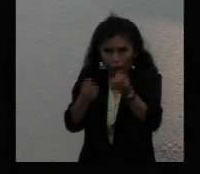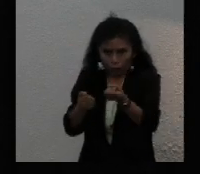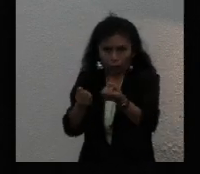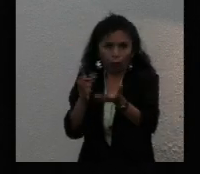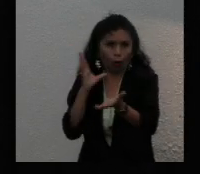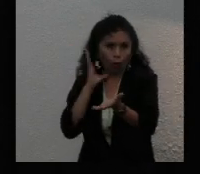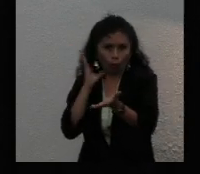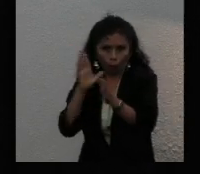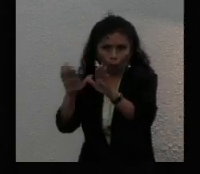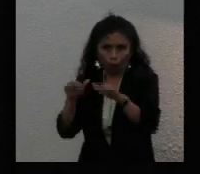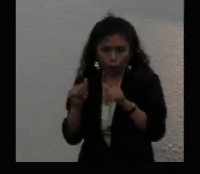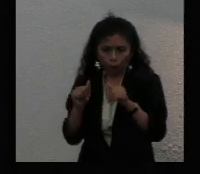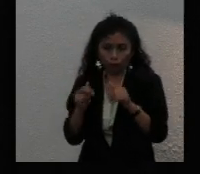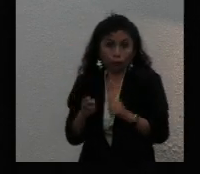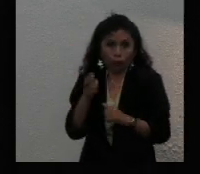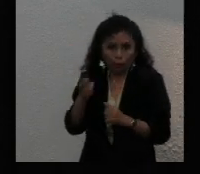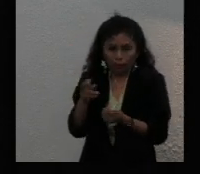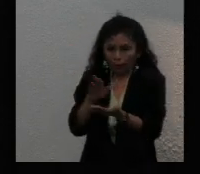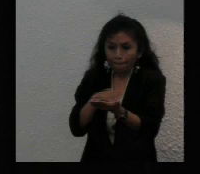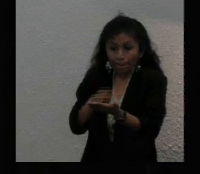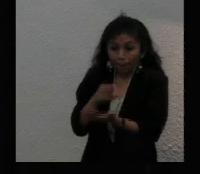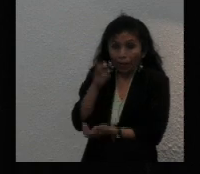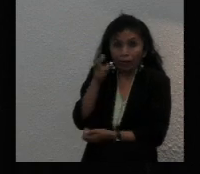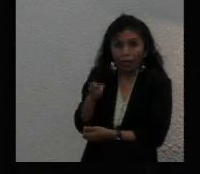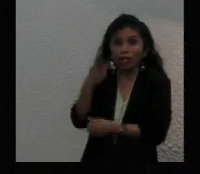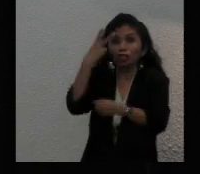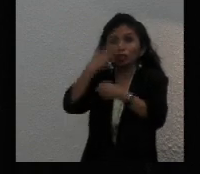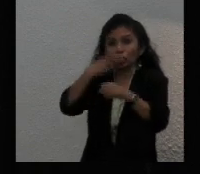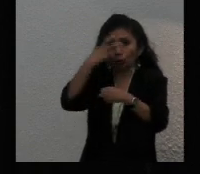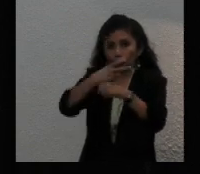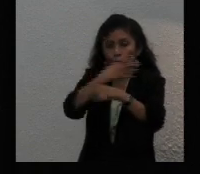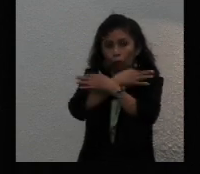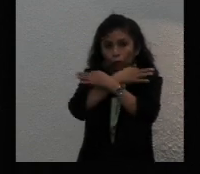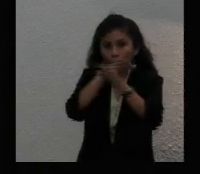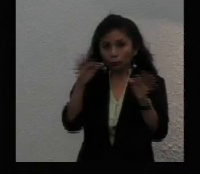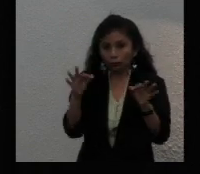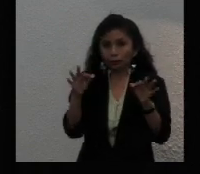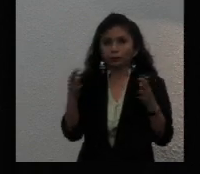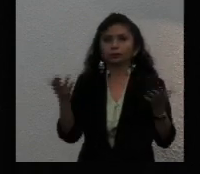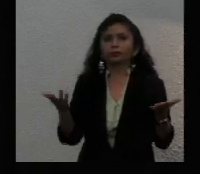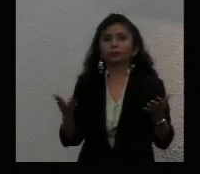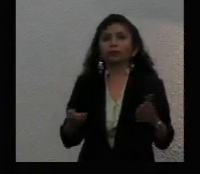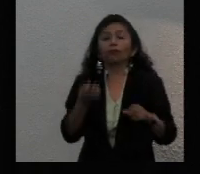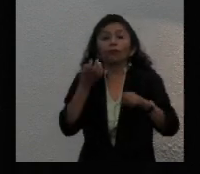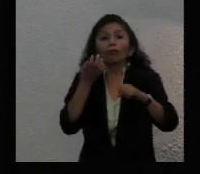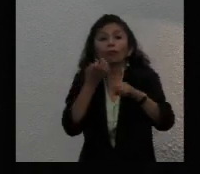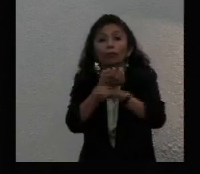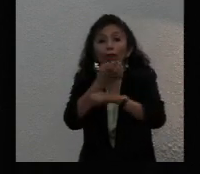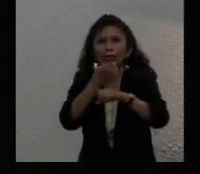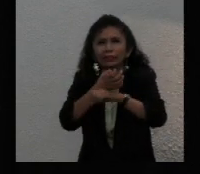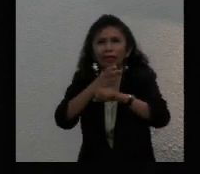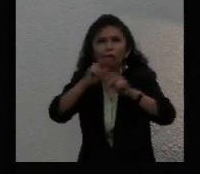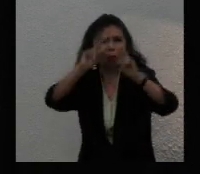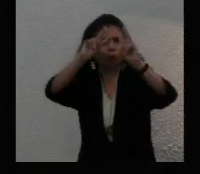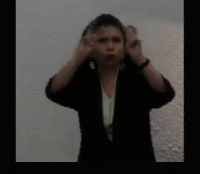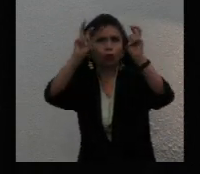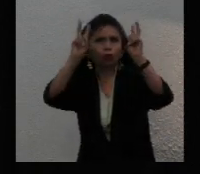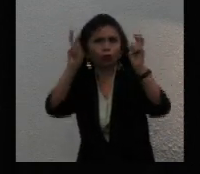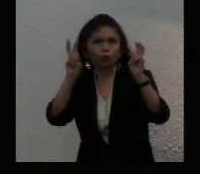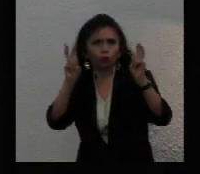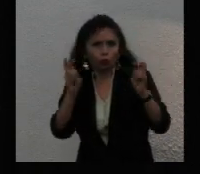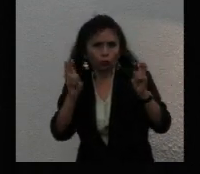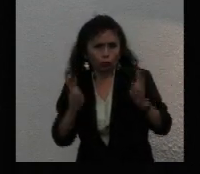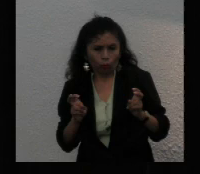soberanía el documento que contiene el segundo informe sobre la situación que guarda la Administración